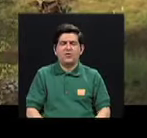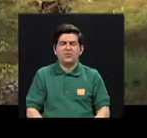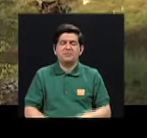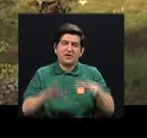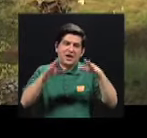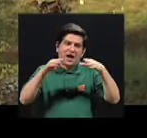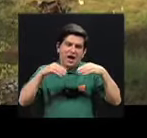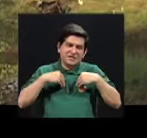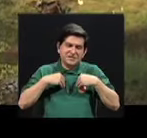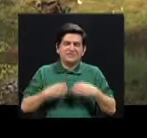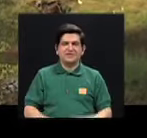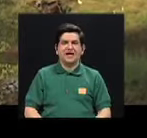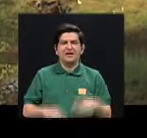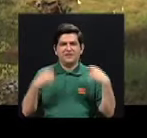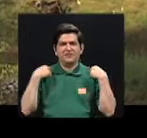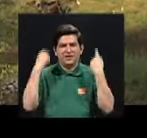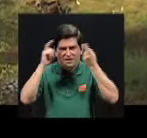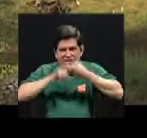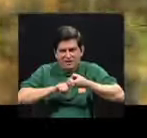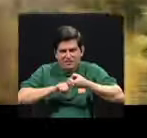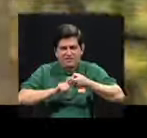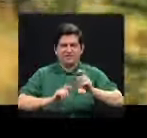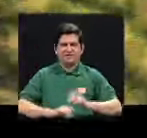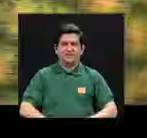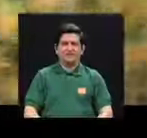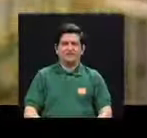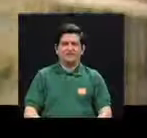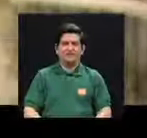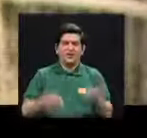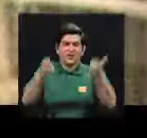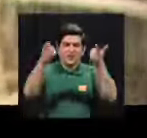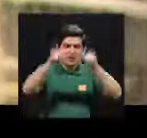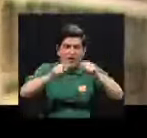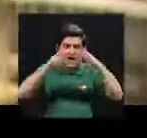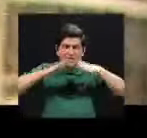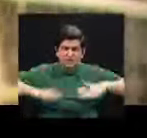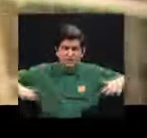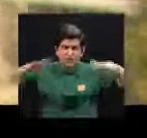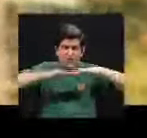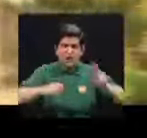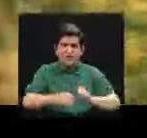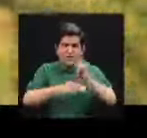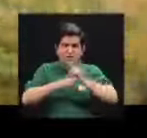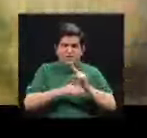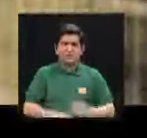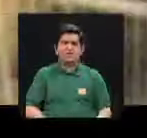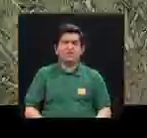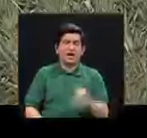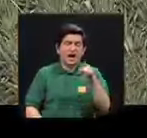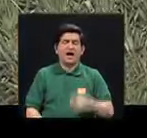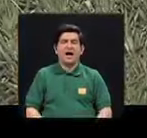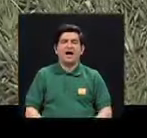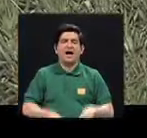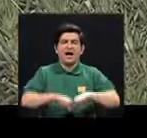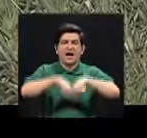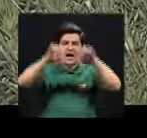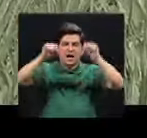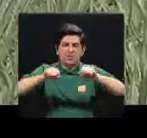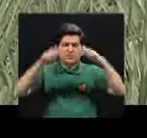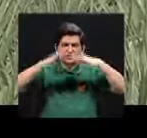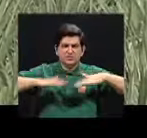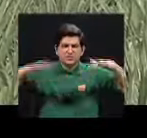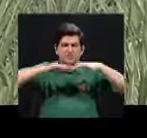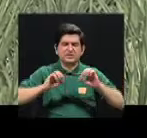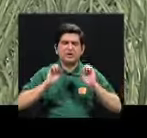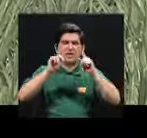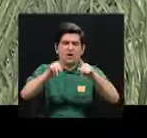se ha adoptado, digamos, el barbarismo en lengua hispana, en el caso de ambiente se usa para la capacidad de los